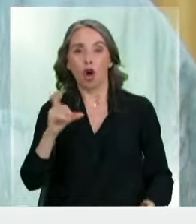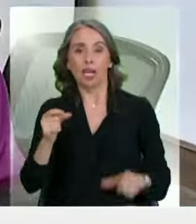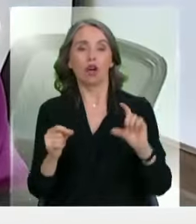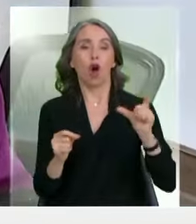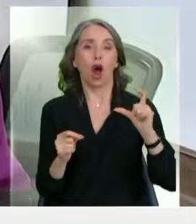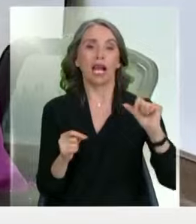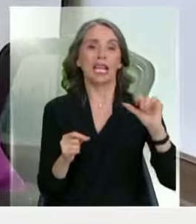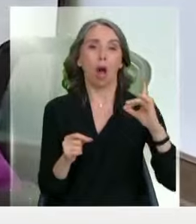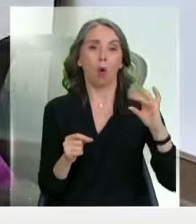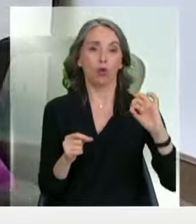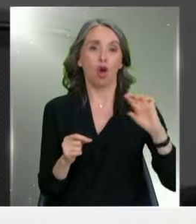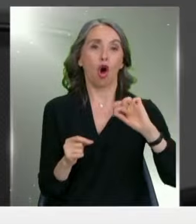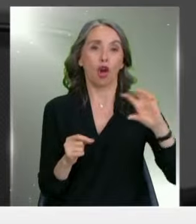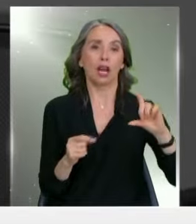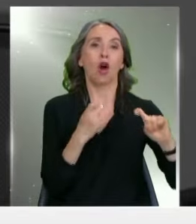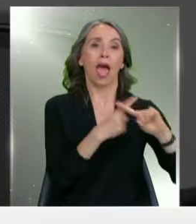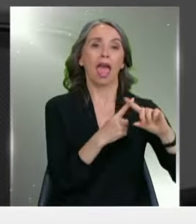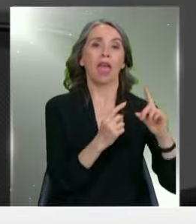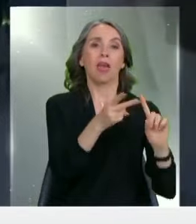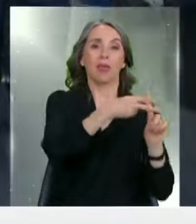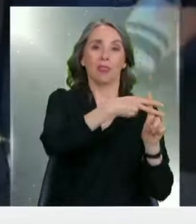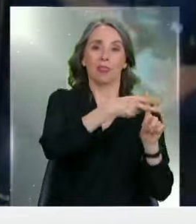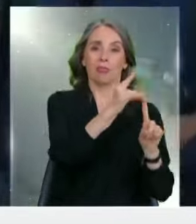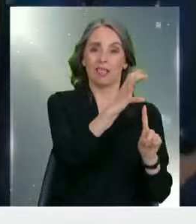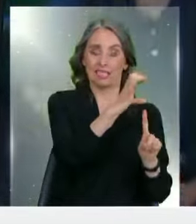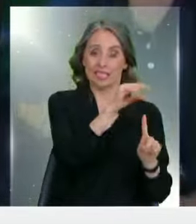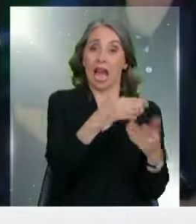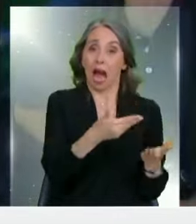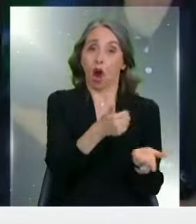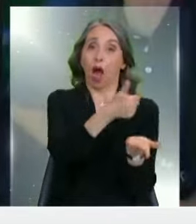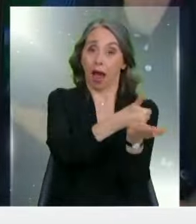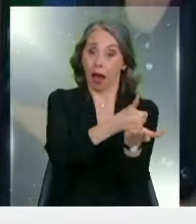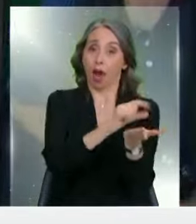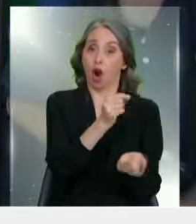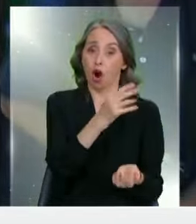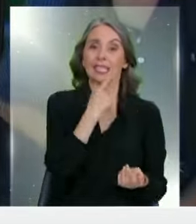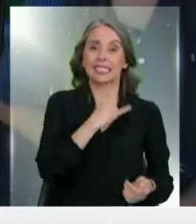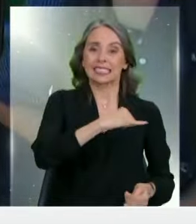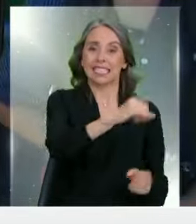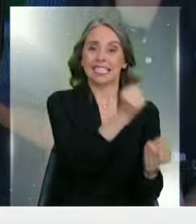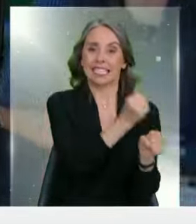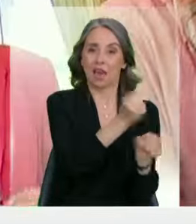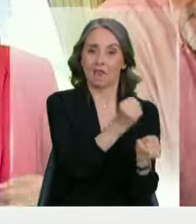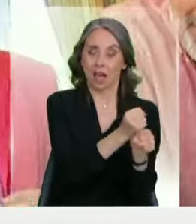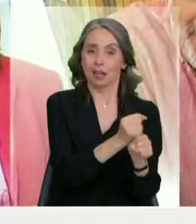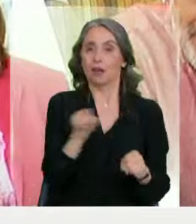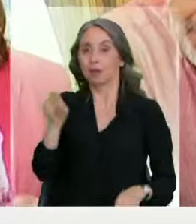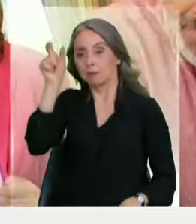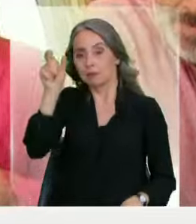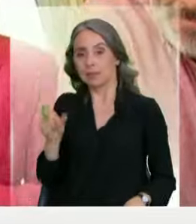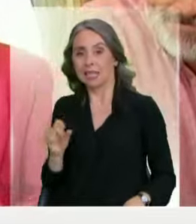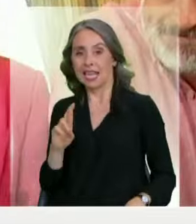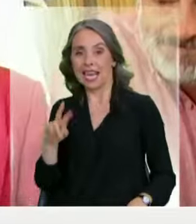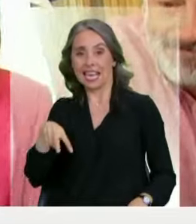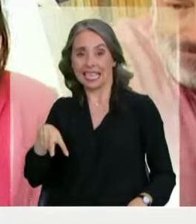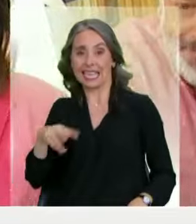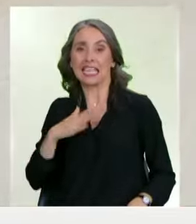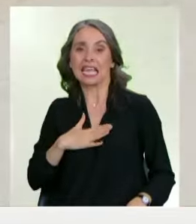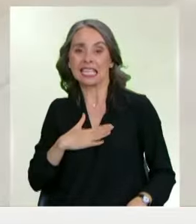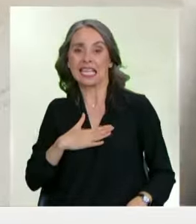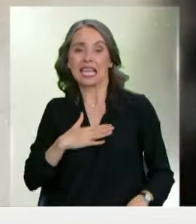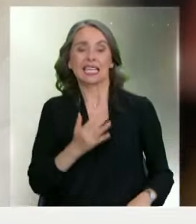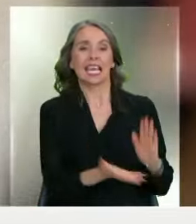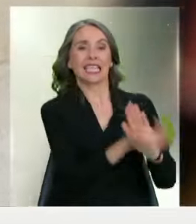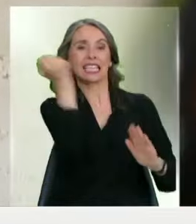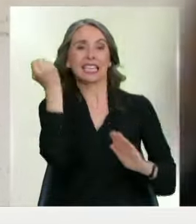el ex DC y actual gobernador metropolitano busca dar énfasis a la continuidad de su trabajo, el representante de RN busca arrebatarle a